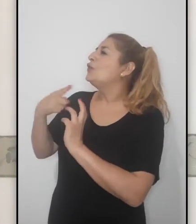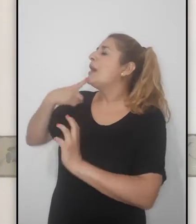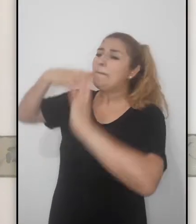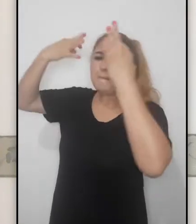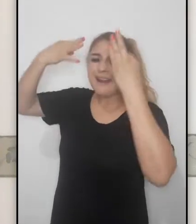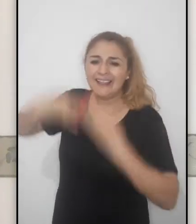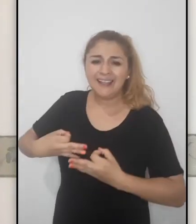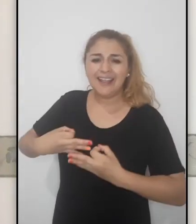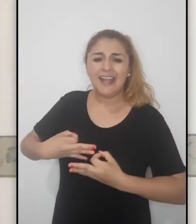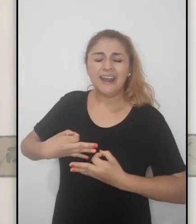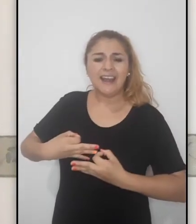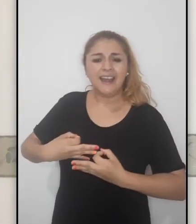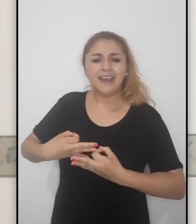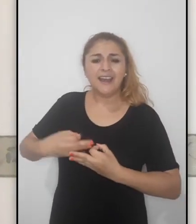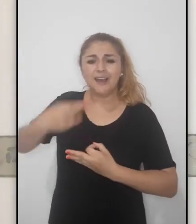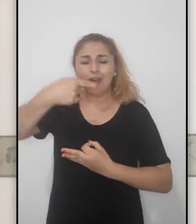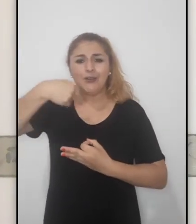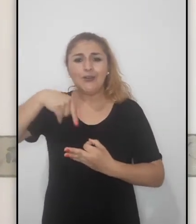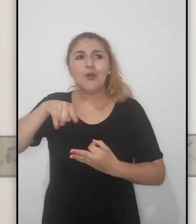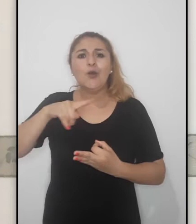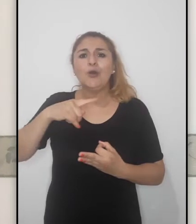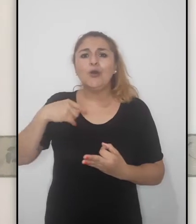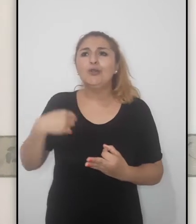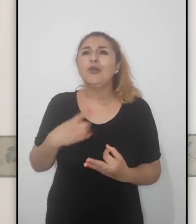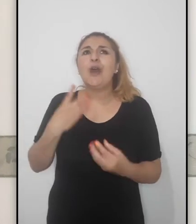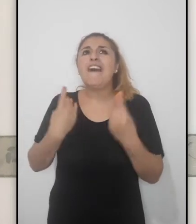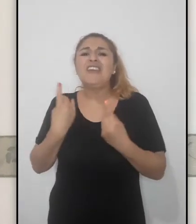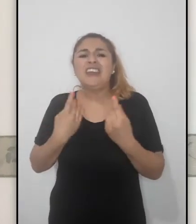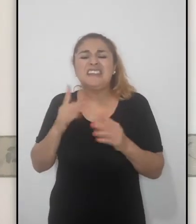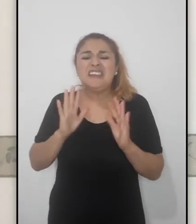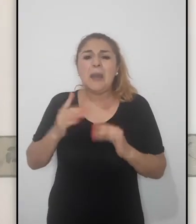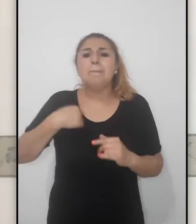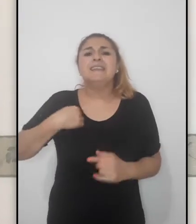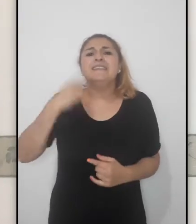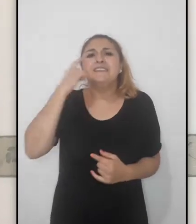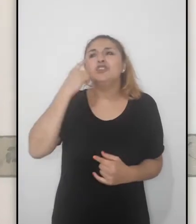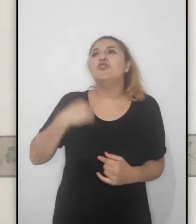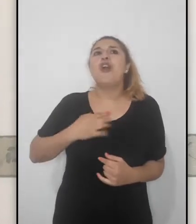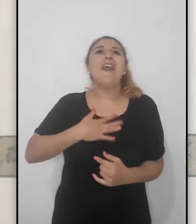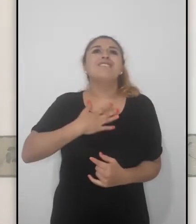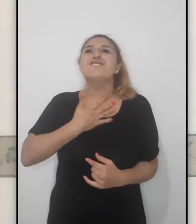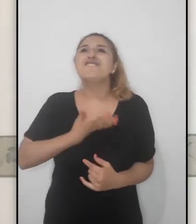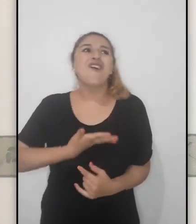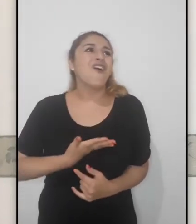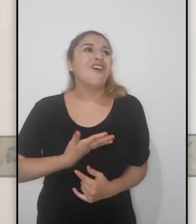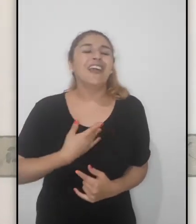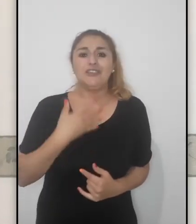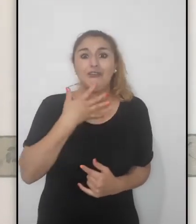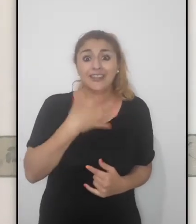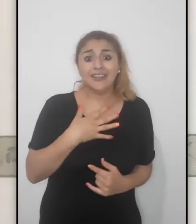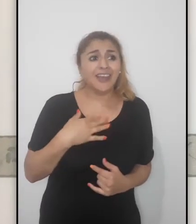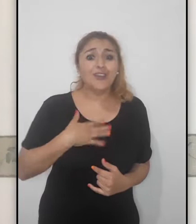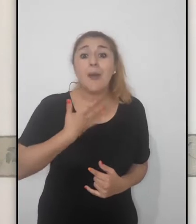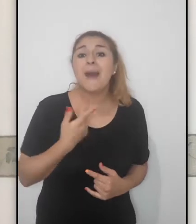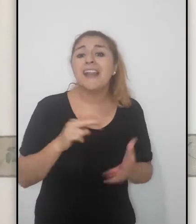de vista nuestra perspectiva de vida como humano nuestra forma de entender el amor nuestra